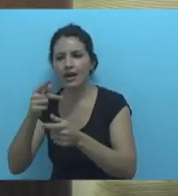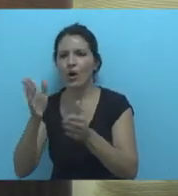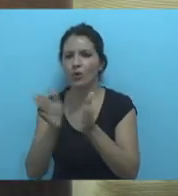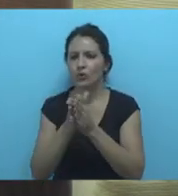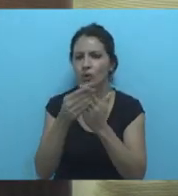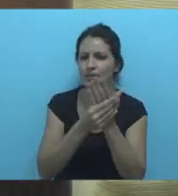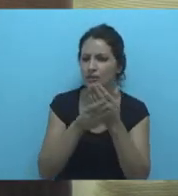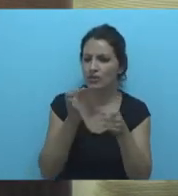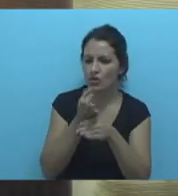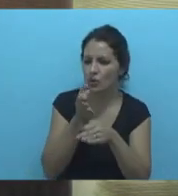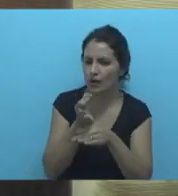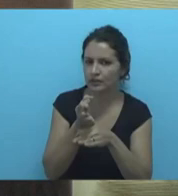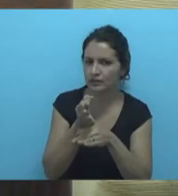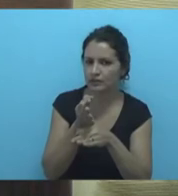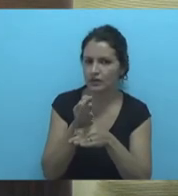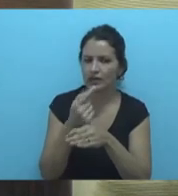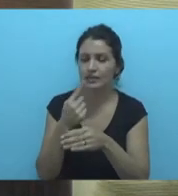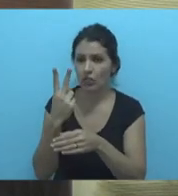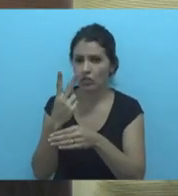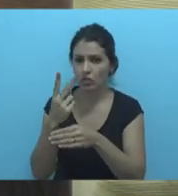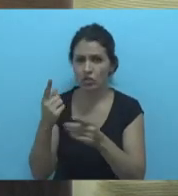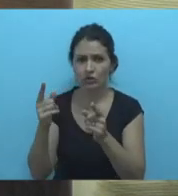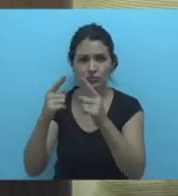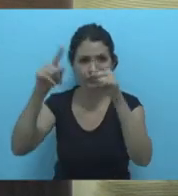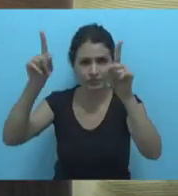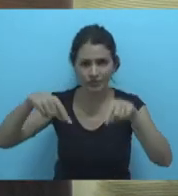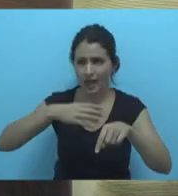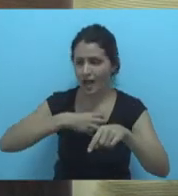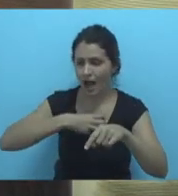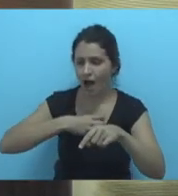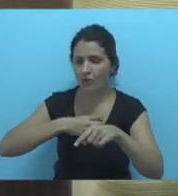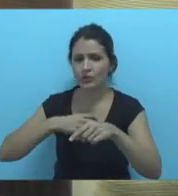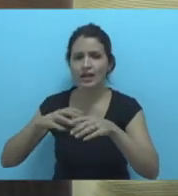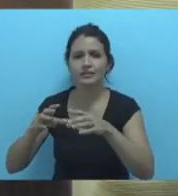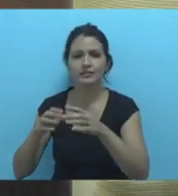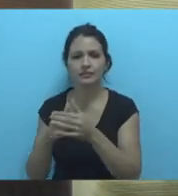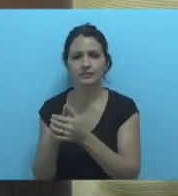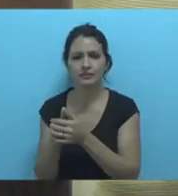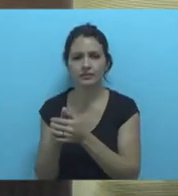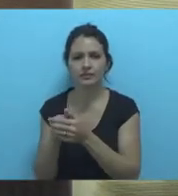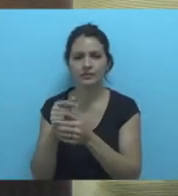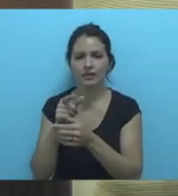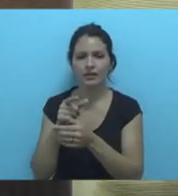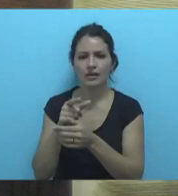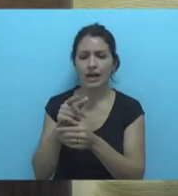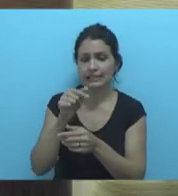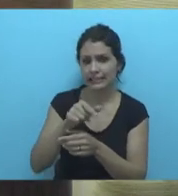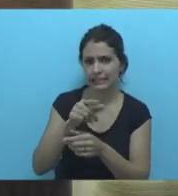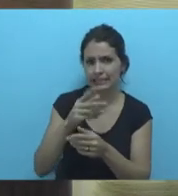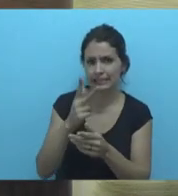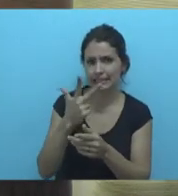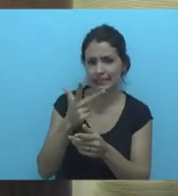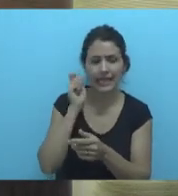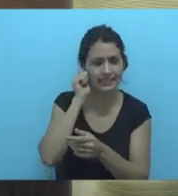cual se cede dos aulas del jardín número 124 para la sala de tres.